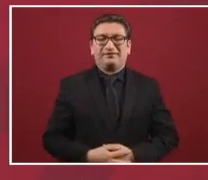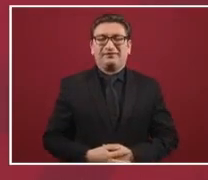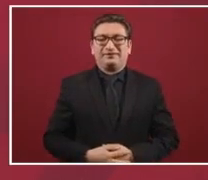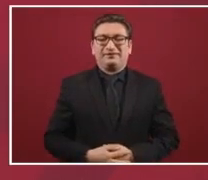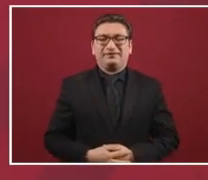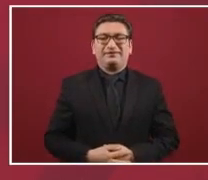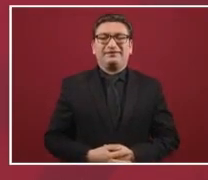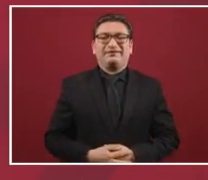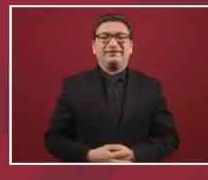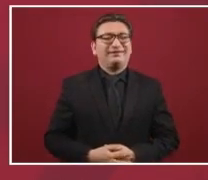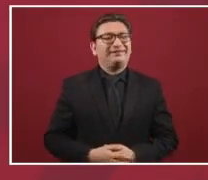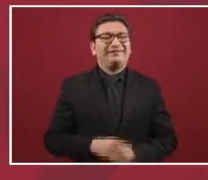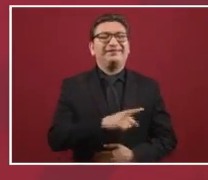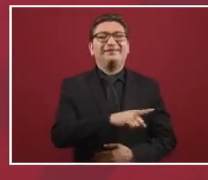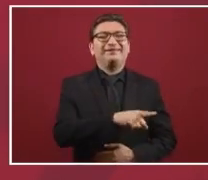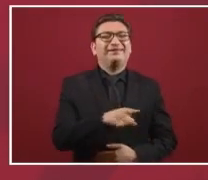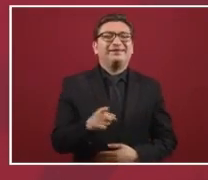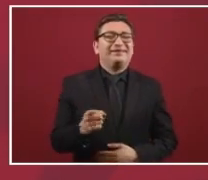de